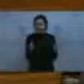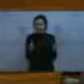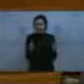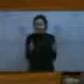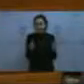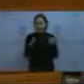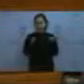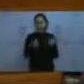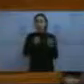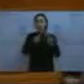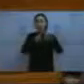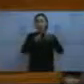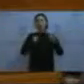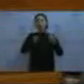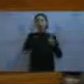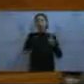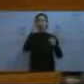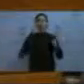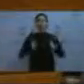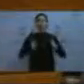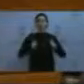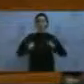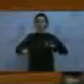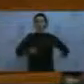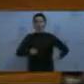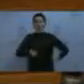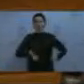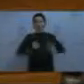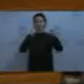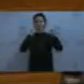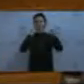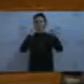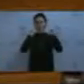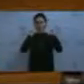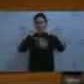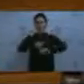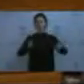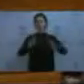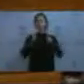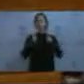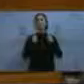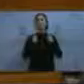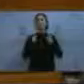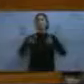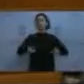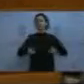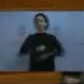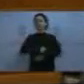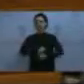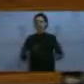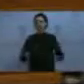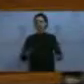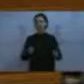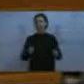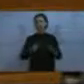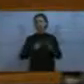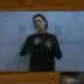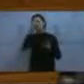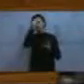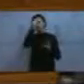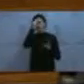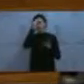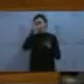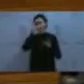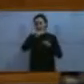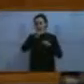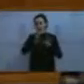la mayoría de los asturianos, ni tan siquiera lo exigen la mayoría de los diputados de esta Cámara, y fíjese, creo que ni tan siquiera lo exige la